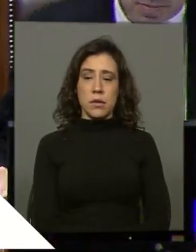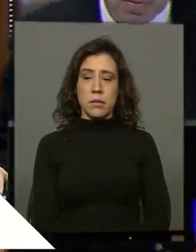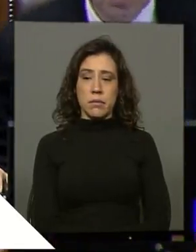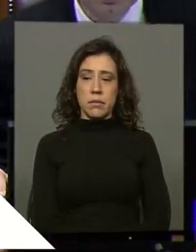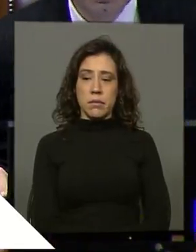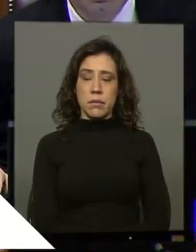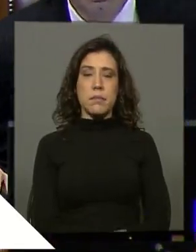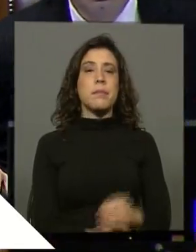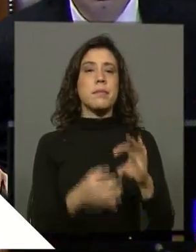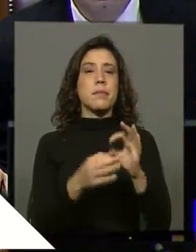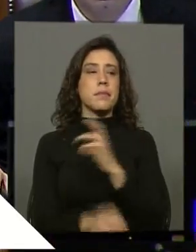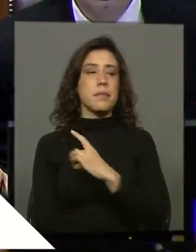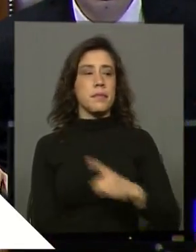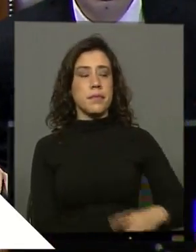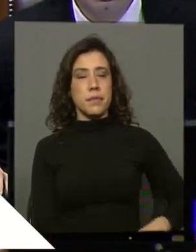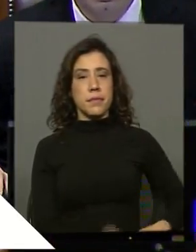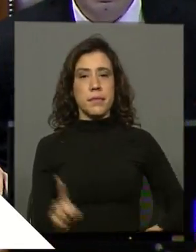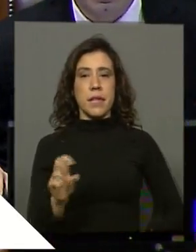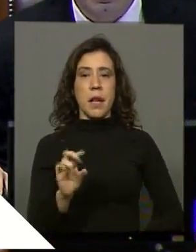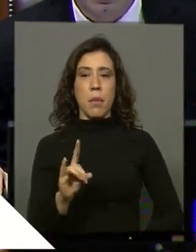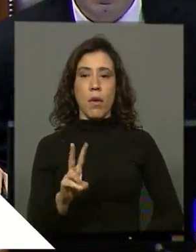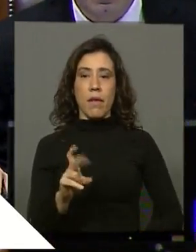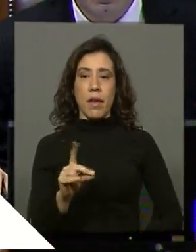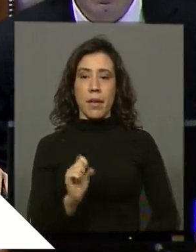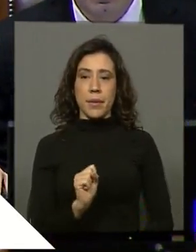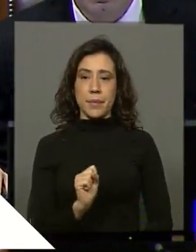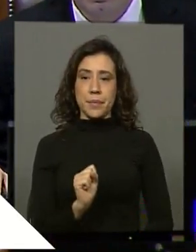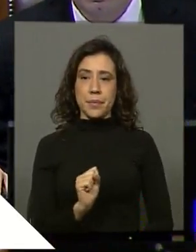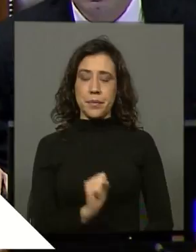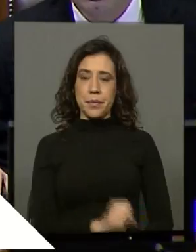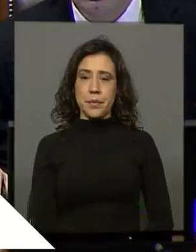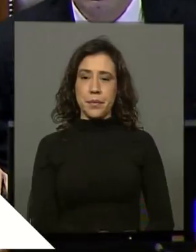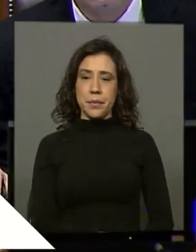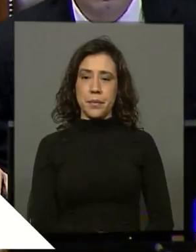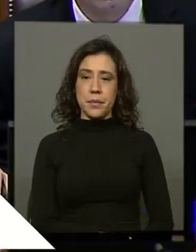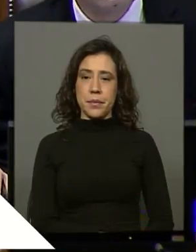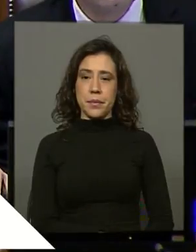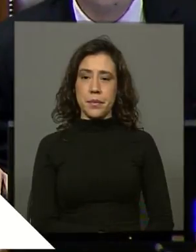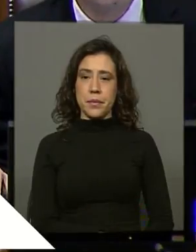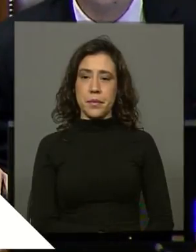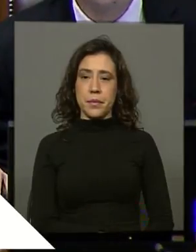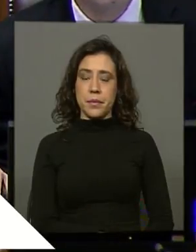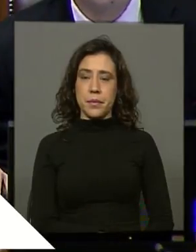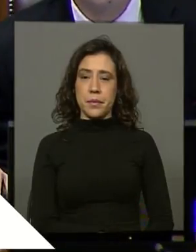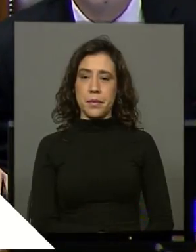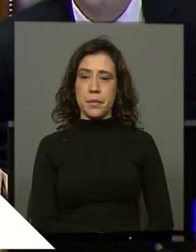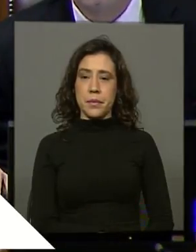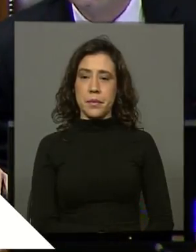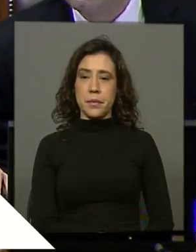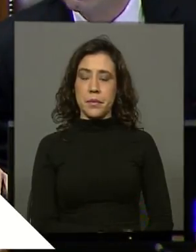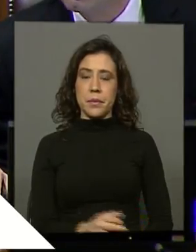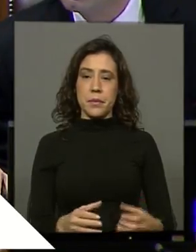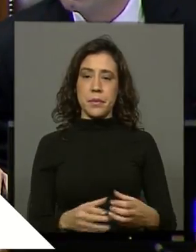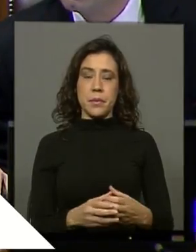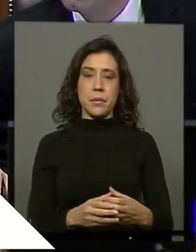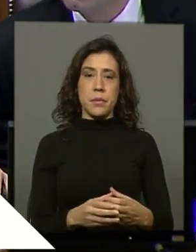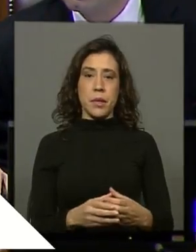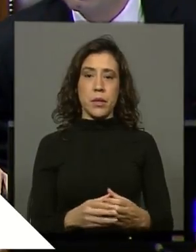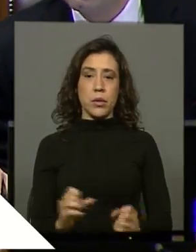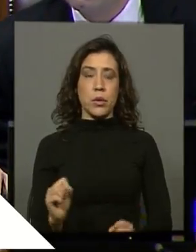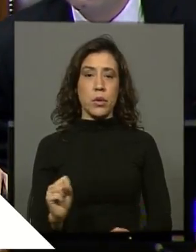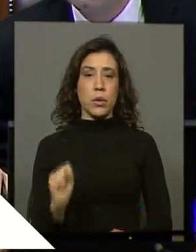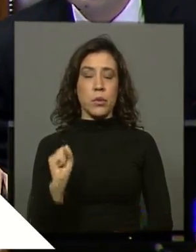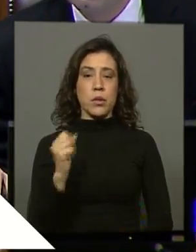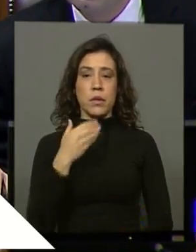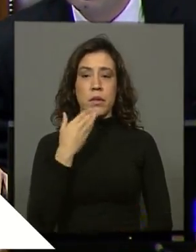gracias diputada Alejandra Sepúlveda en el tiempo de la bancada del partido comunista tiene la palabra